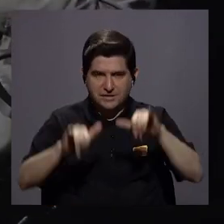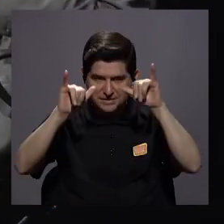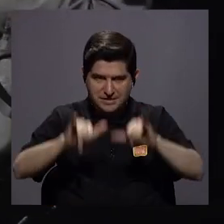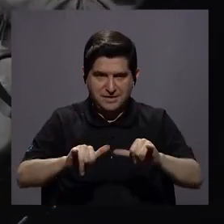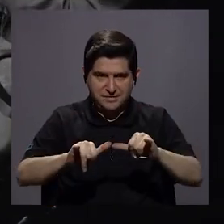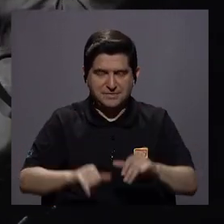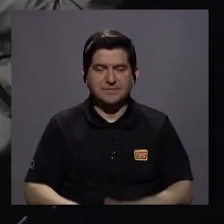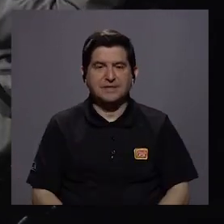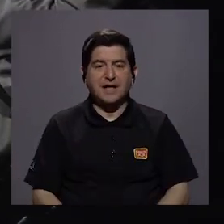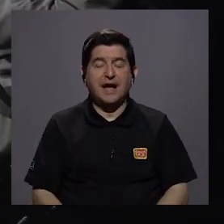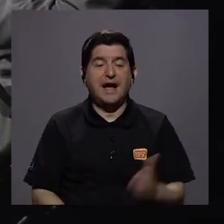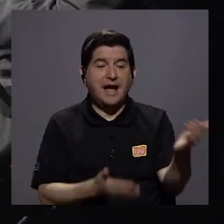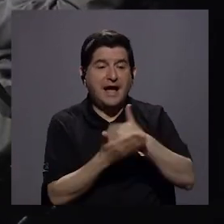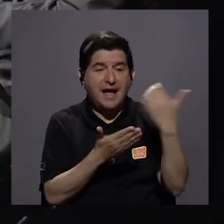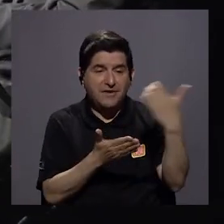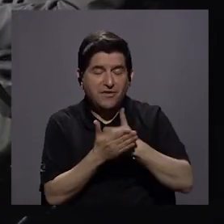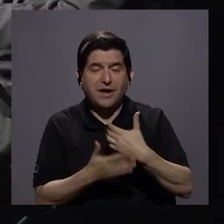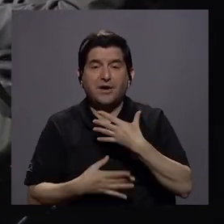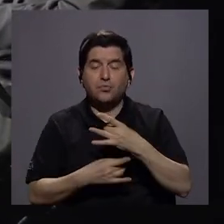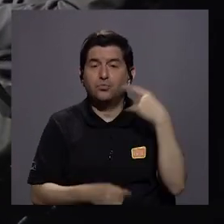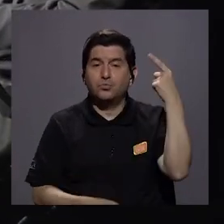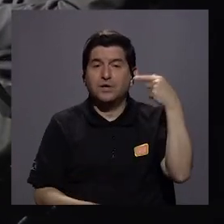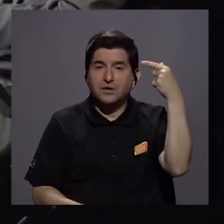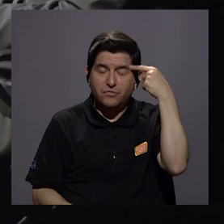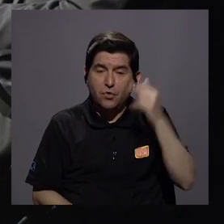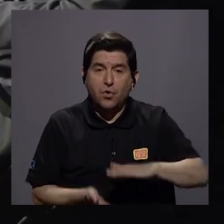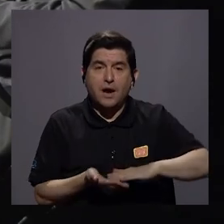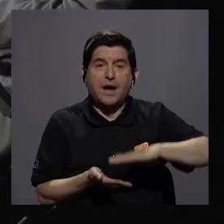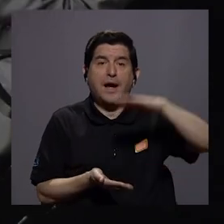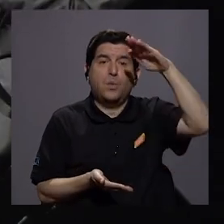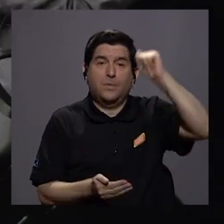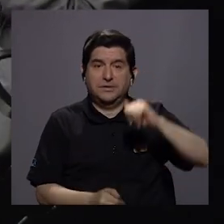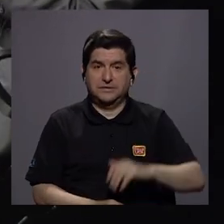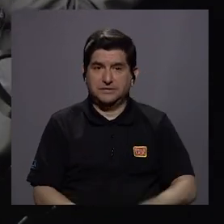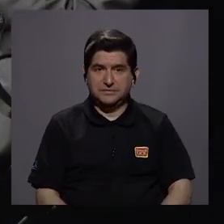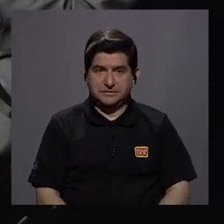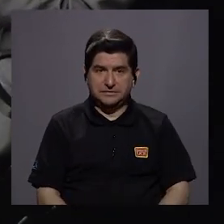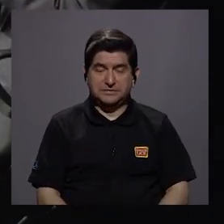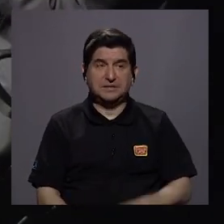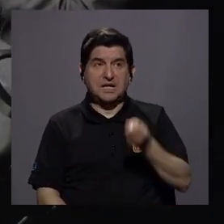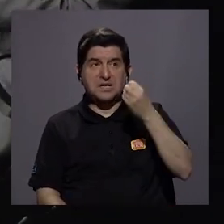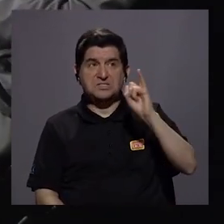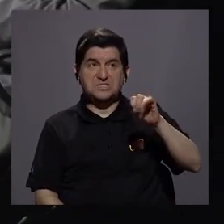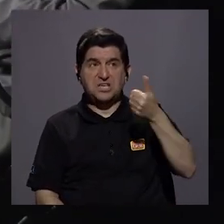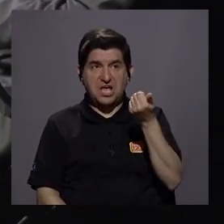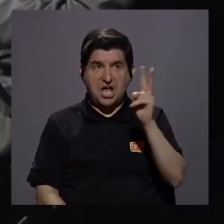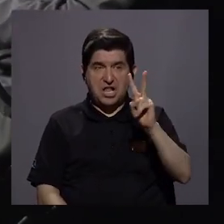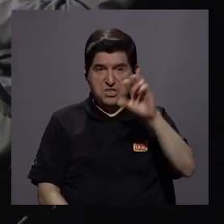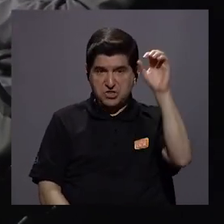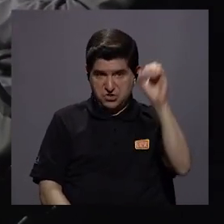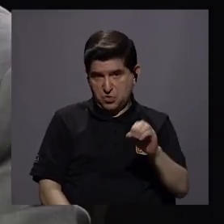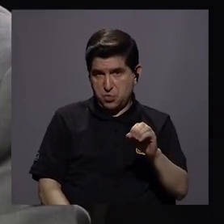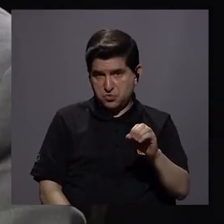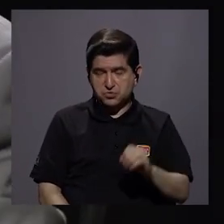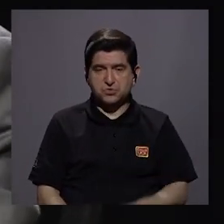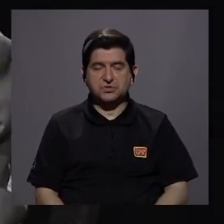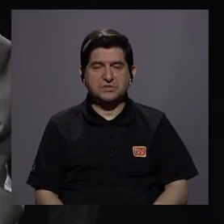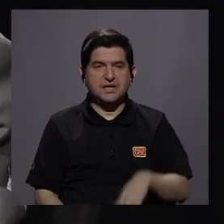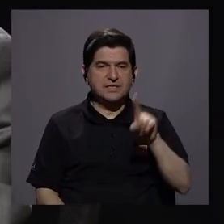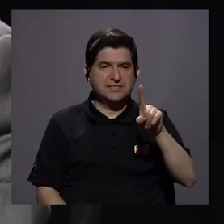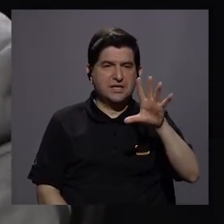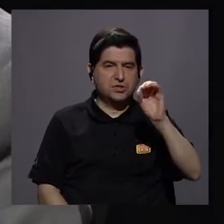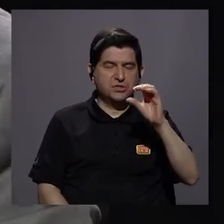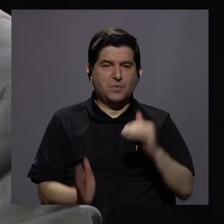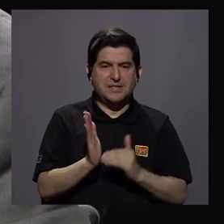resulta que la recaudación, que es lo que le interesa al gobierno, aumenta, por ejemplo, si fuera el 12%, yo vi los números,